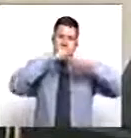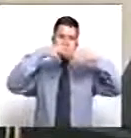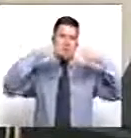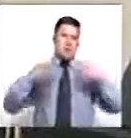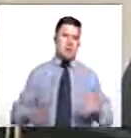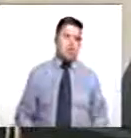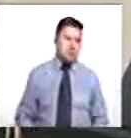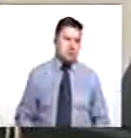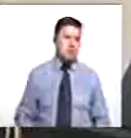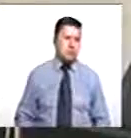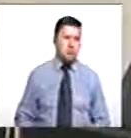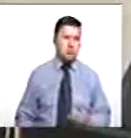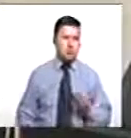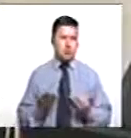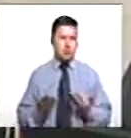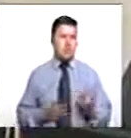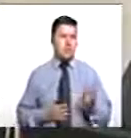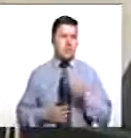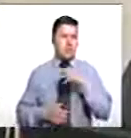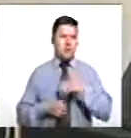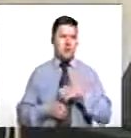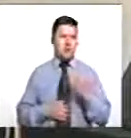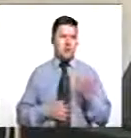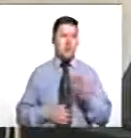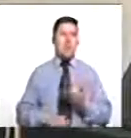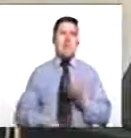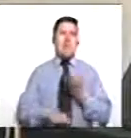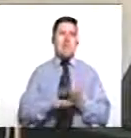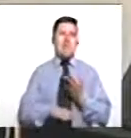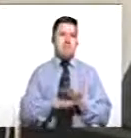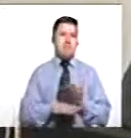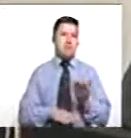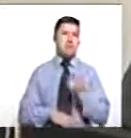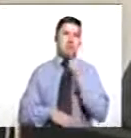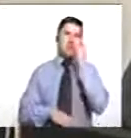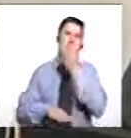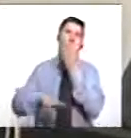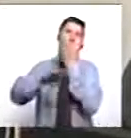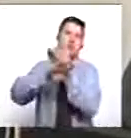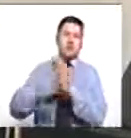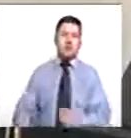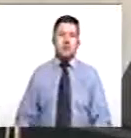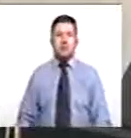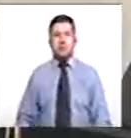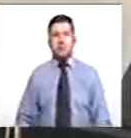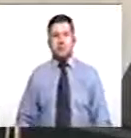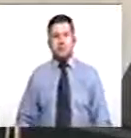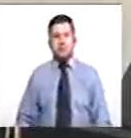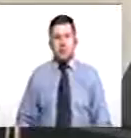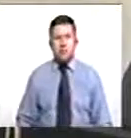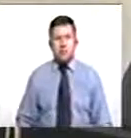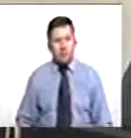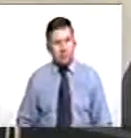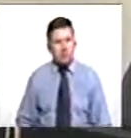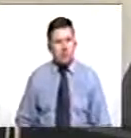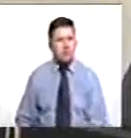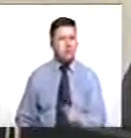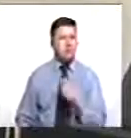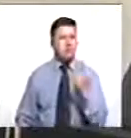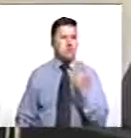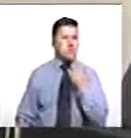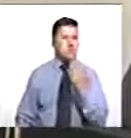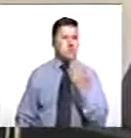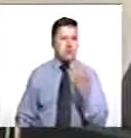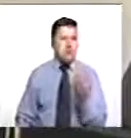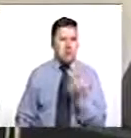O sea que esa podría ser también una de las peticiones que le podíamos hacer al gobierno. Miren, la intervención podría